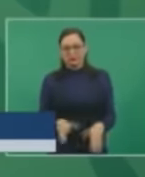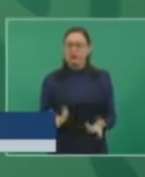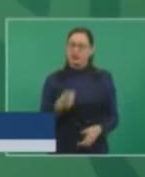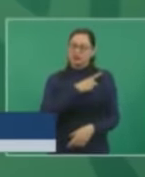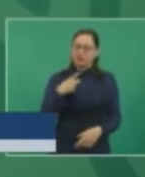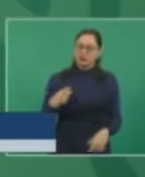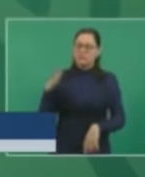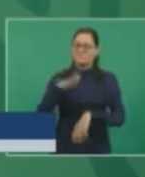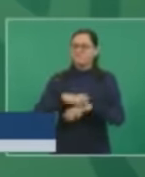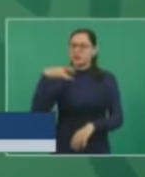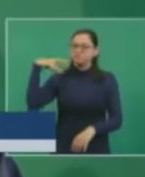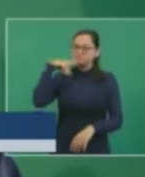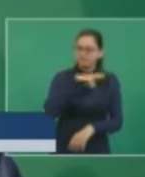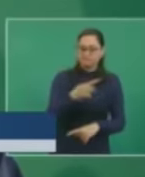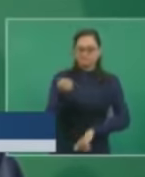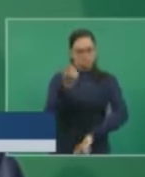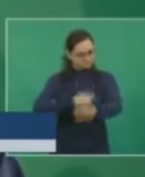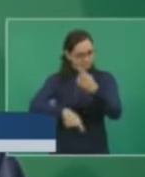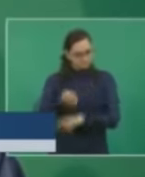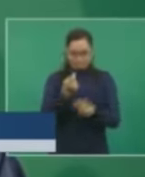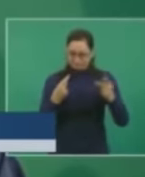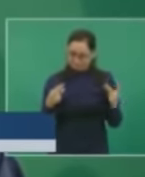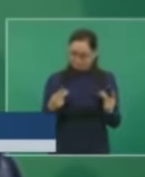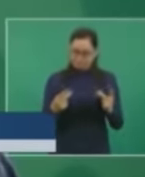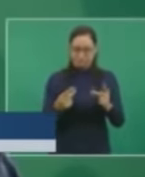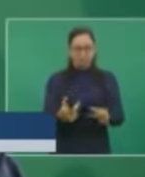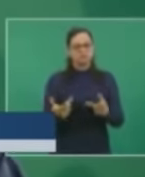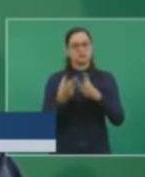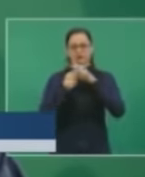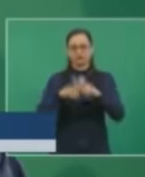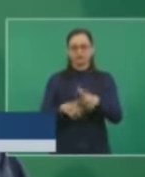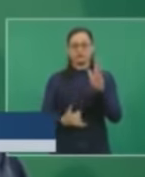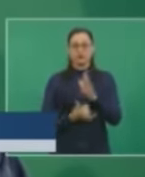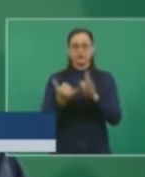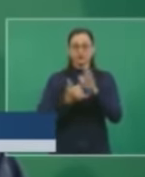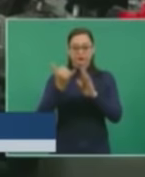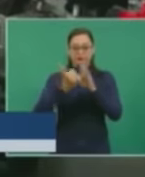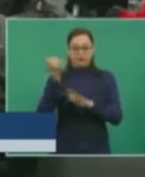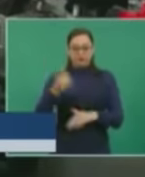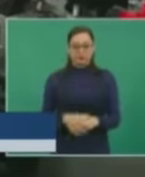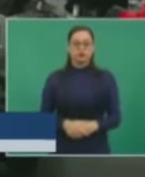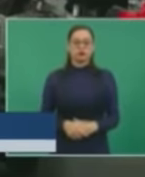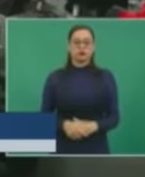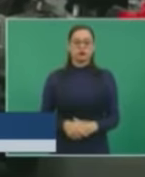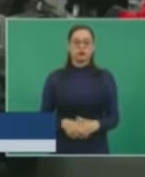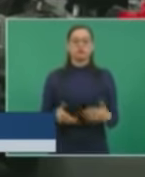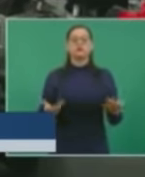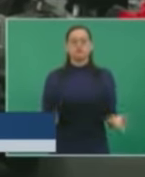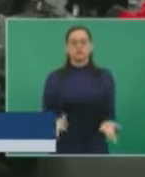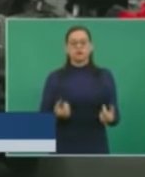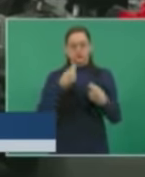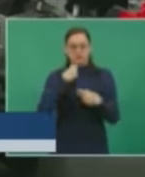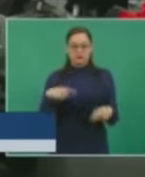comenzadas, ¿eh? Dice muy claramente sobre nuevas obras que requieran permiso y licencia. esas obras, esas actividades,